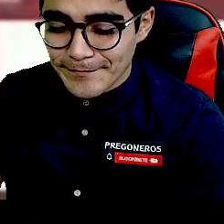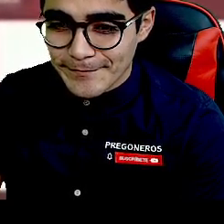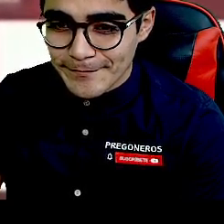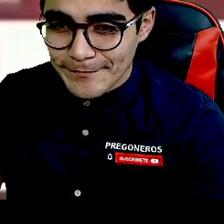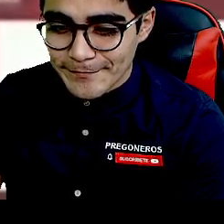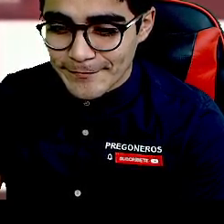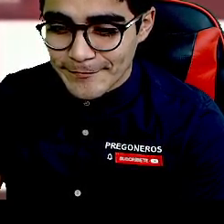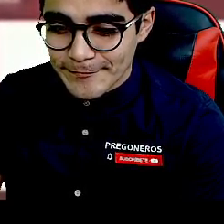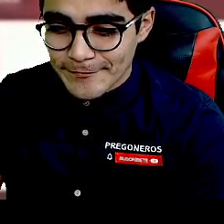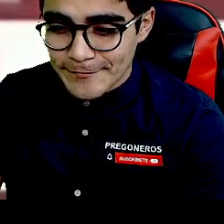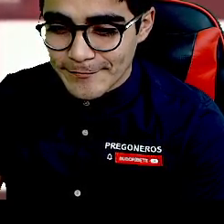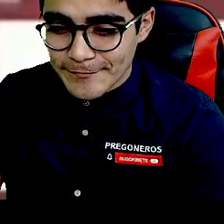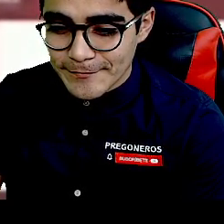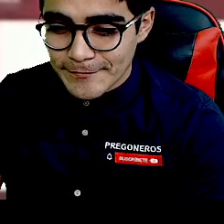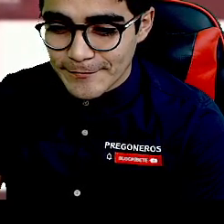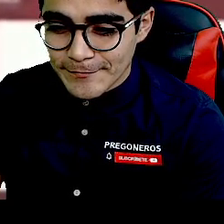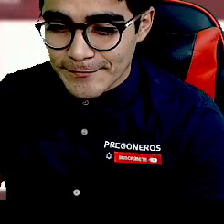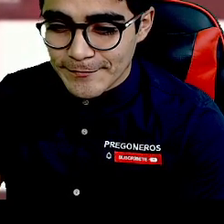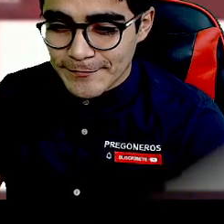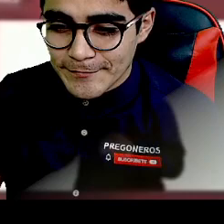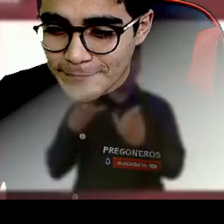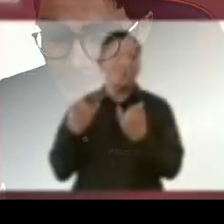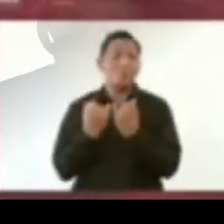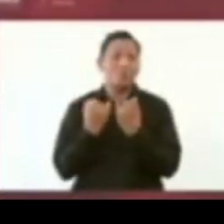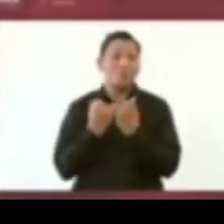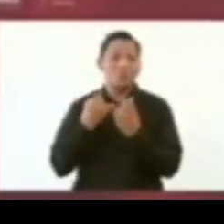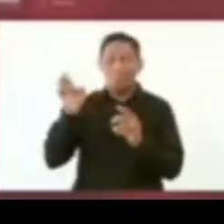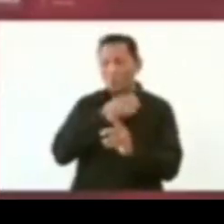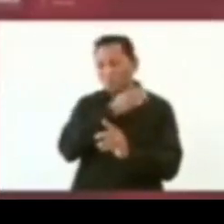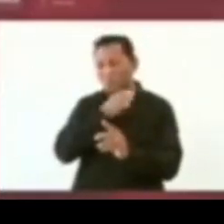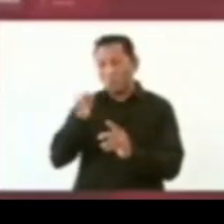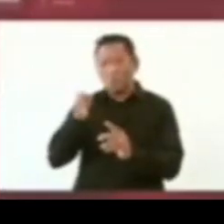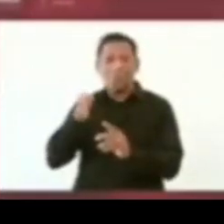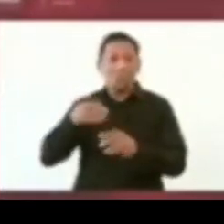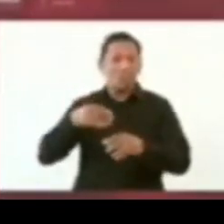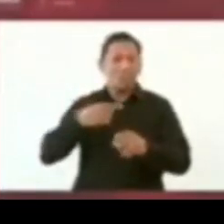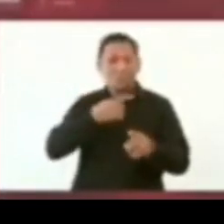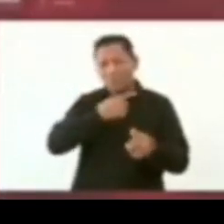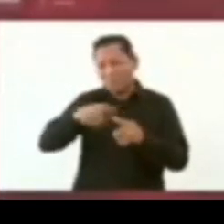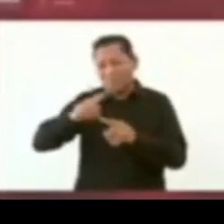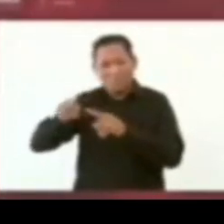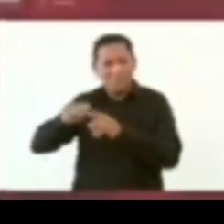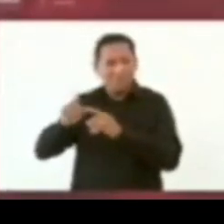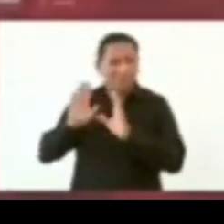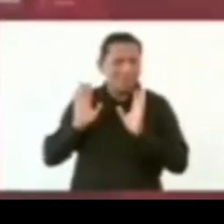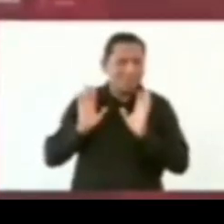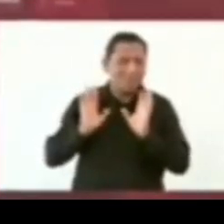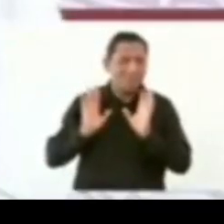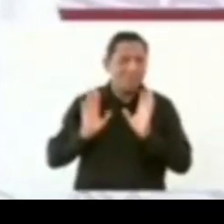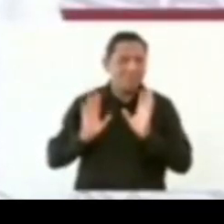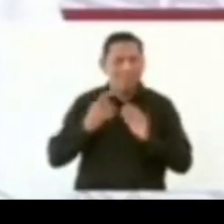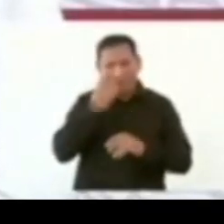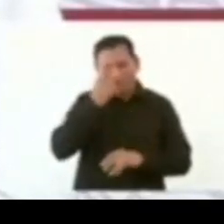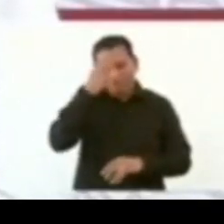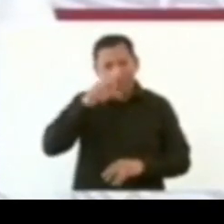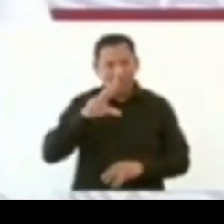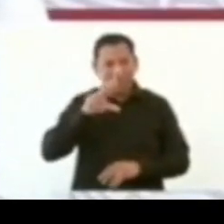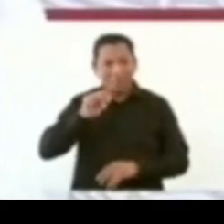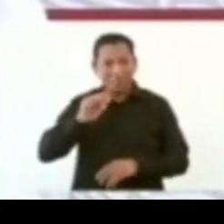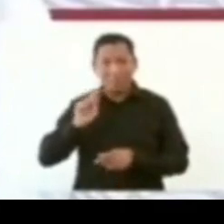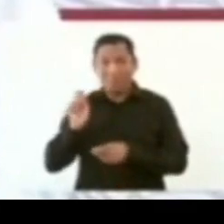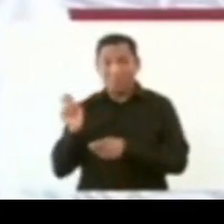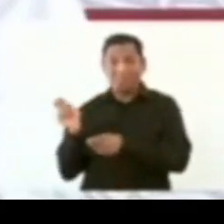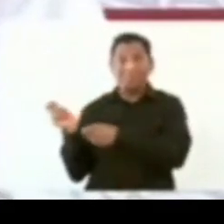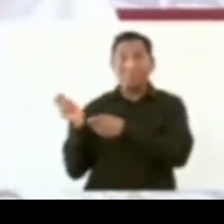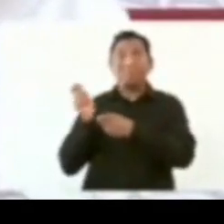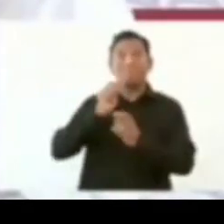que no solo es la recta, sino curva y escurbol y otras pichadas, que no son fáciles de batear.